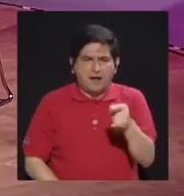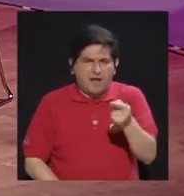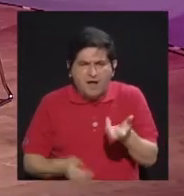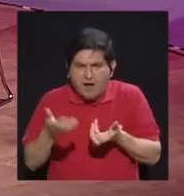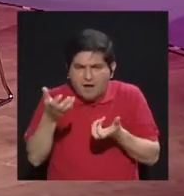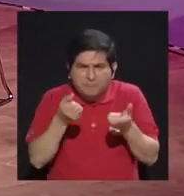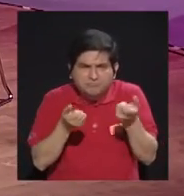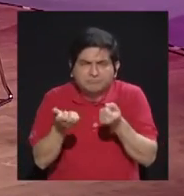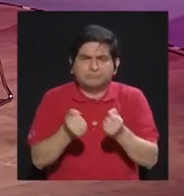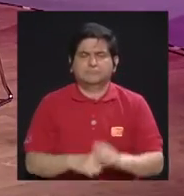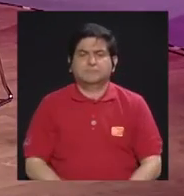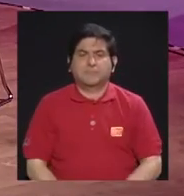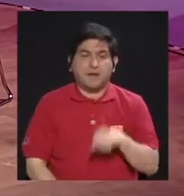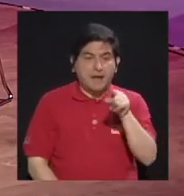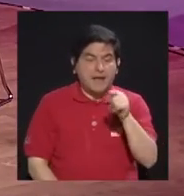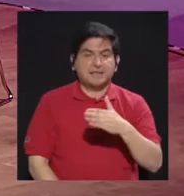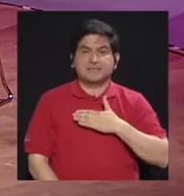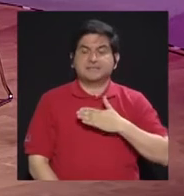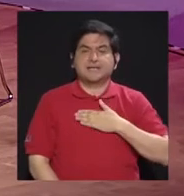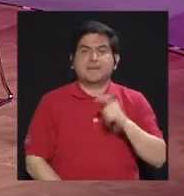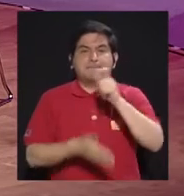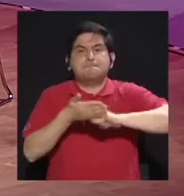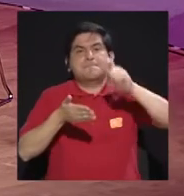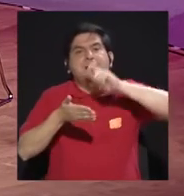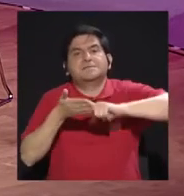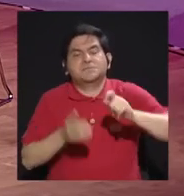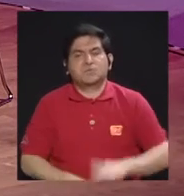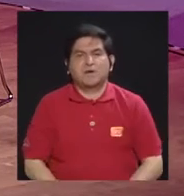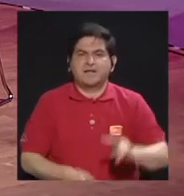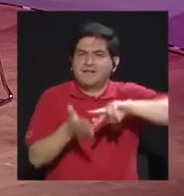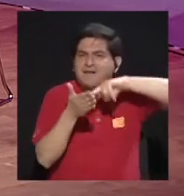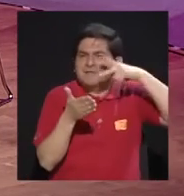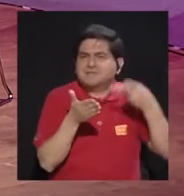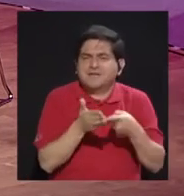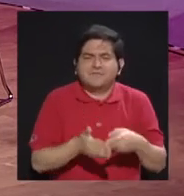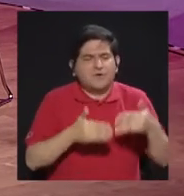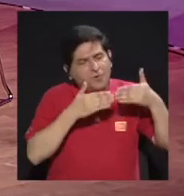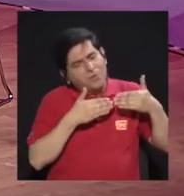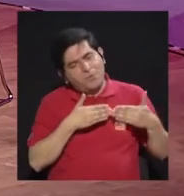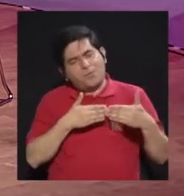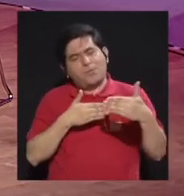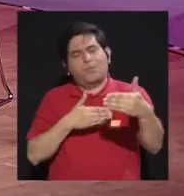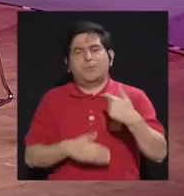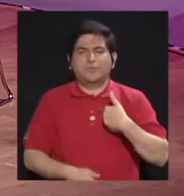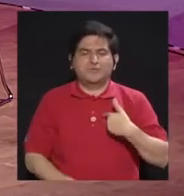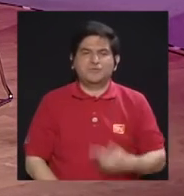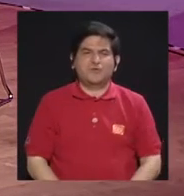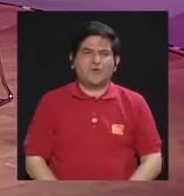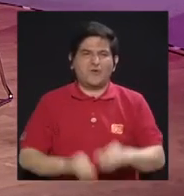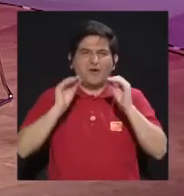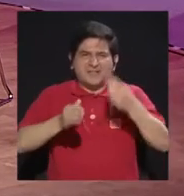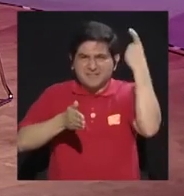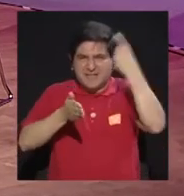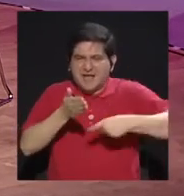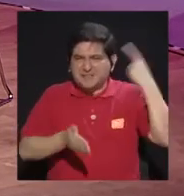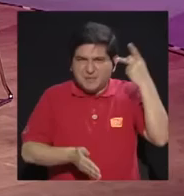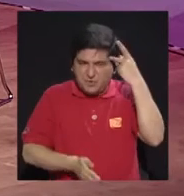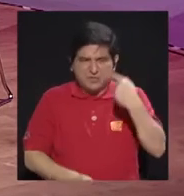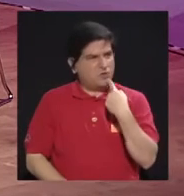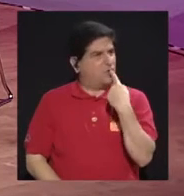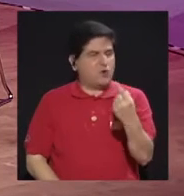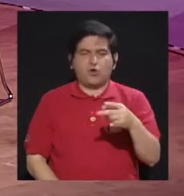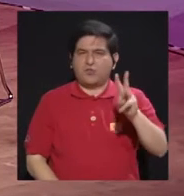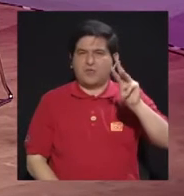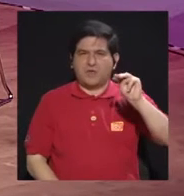Entonces, esa fue mi escuela. Eso significó por mucho tiempo adquirir dogmas políticos. Yo no digo marxista